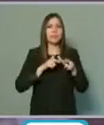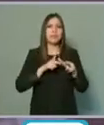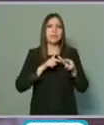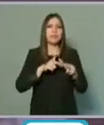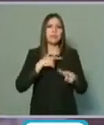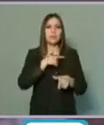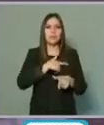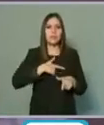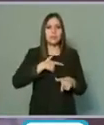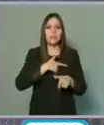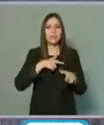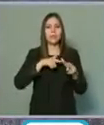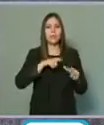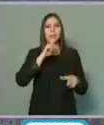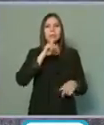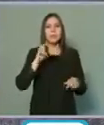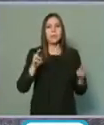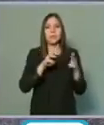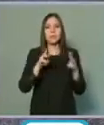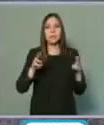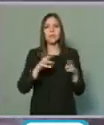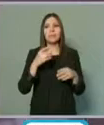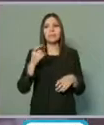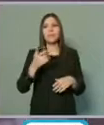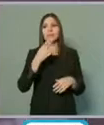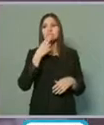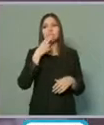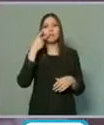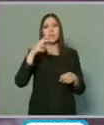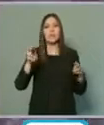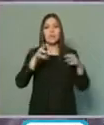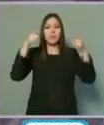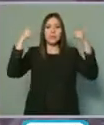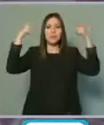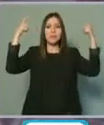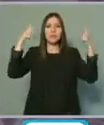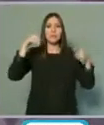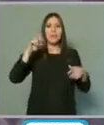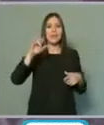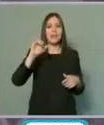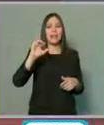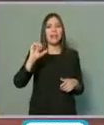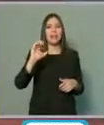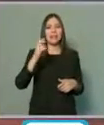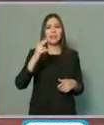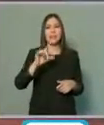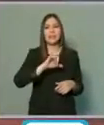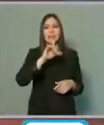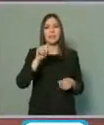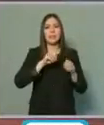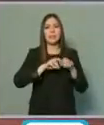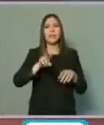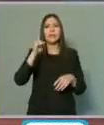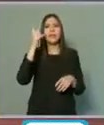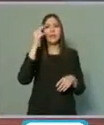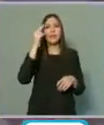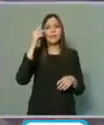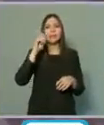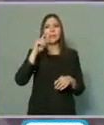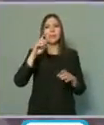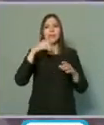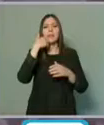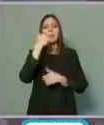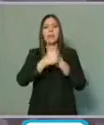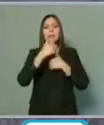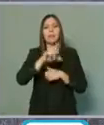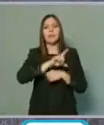de seguir trabajando en la música y seguir defendiendo el mariachi, que es lo nuestro. Y te das a conocer a través de una televisora nacional con un reality show